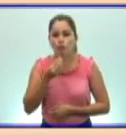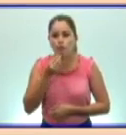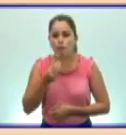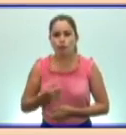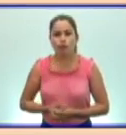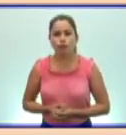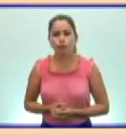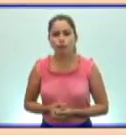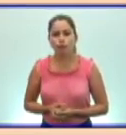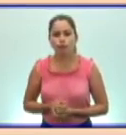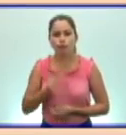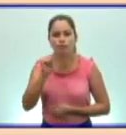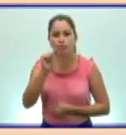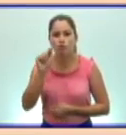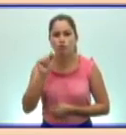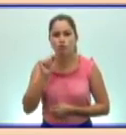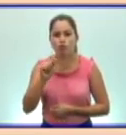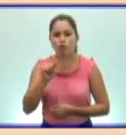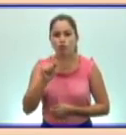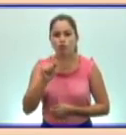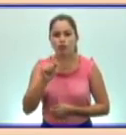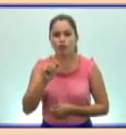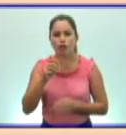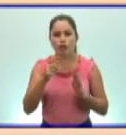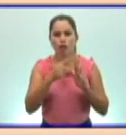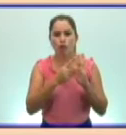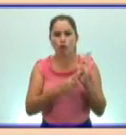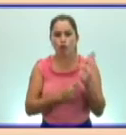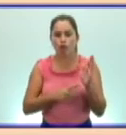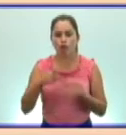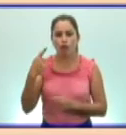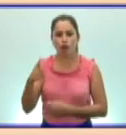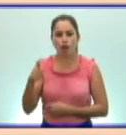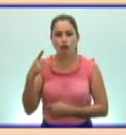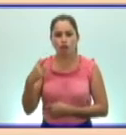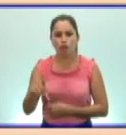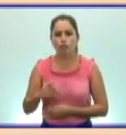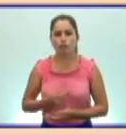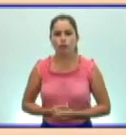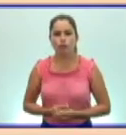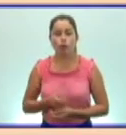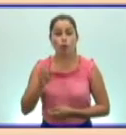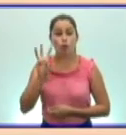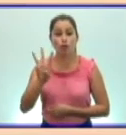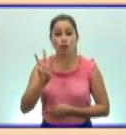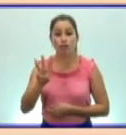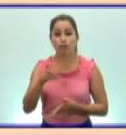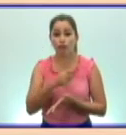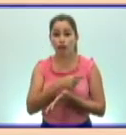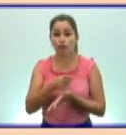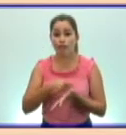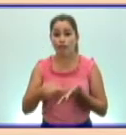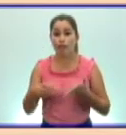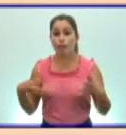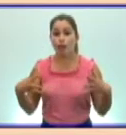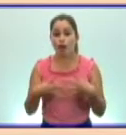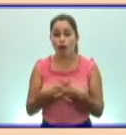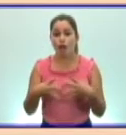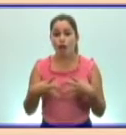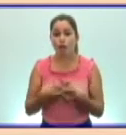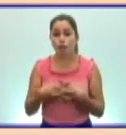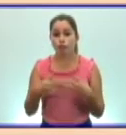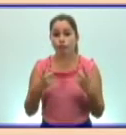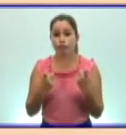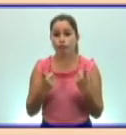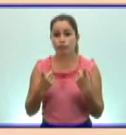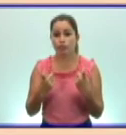de la incógnita y los datos en el ejercicio. Y una tercera, que sería escribir la relación o relaciones